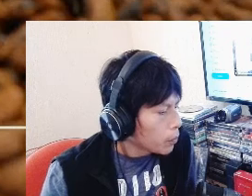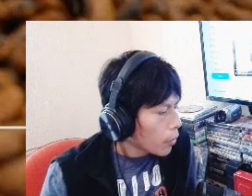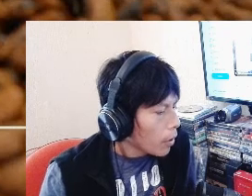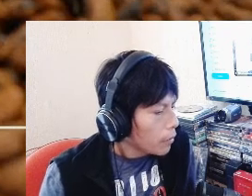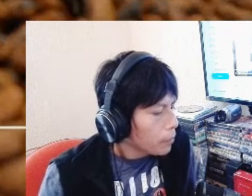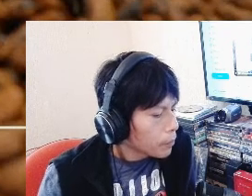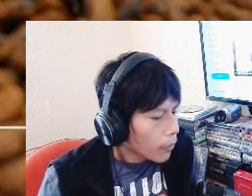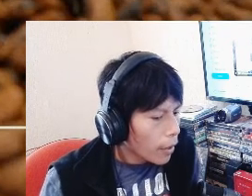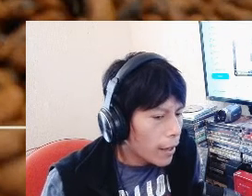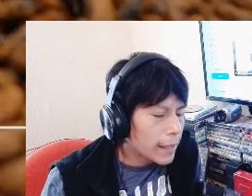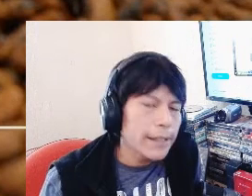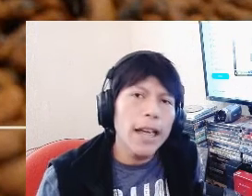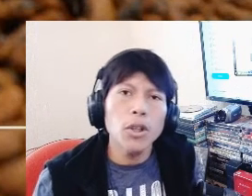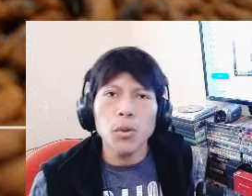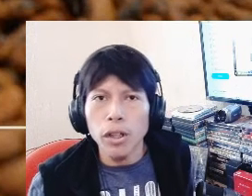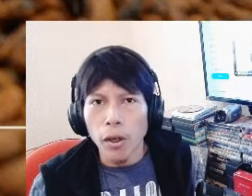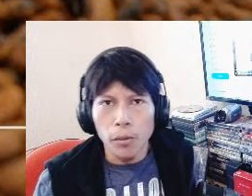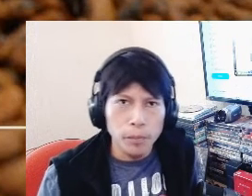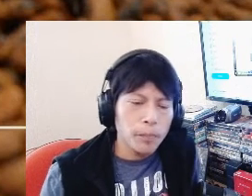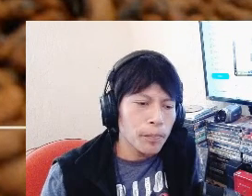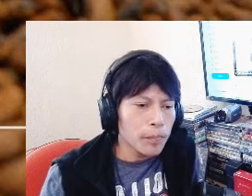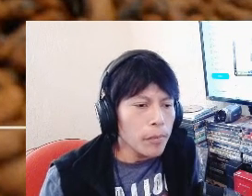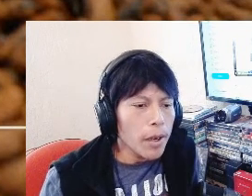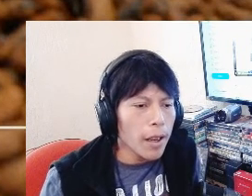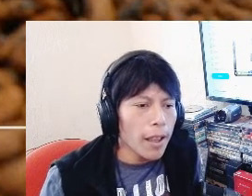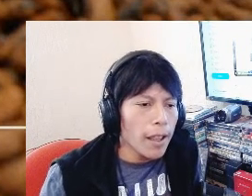Bueno, ya lo escucharon.